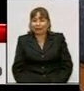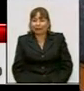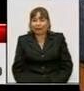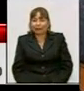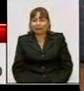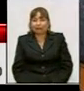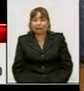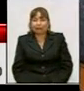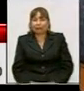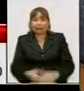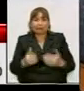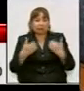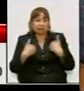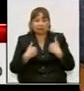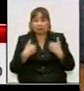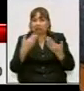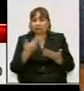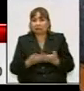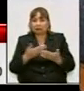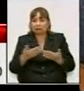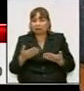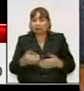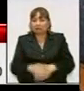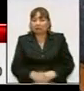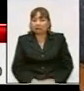No tengo propiedades